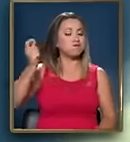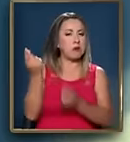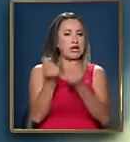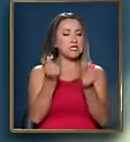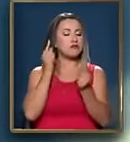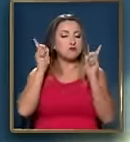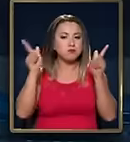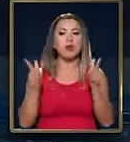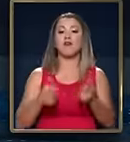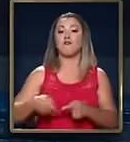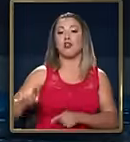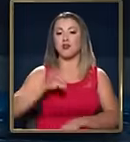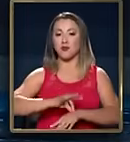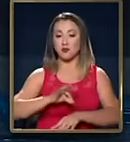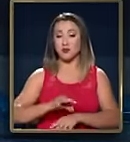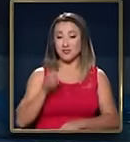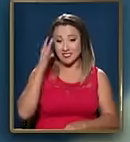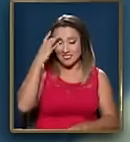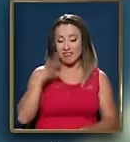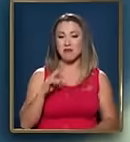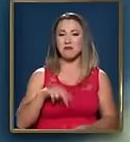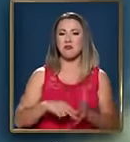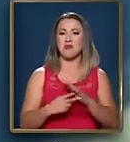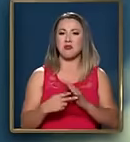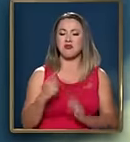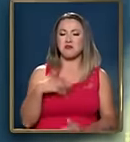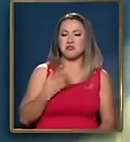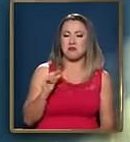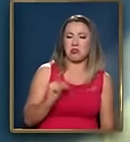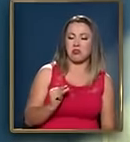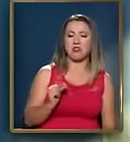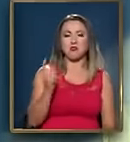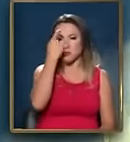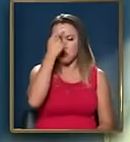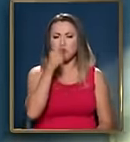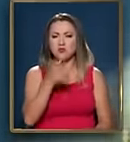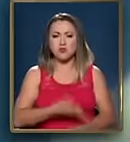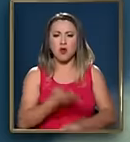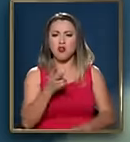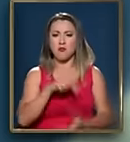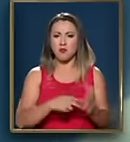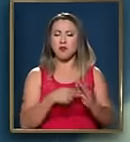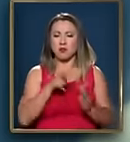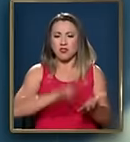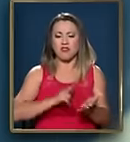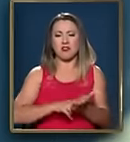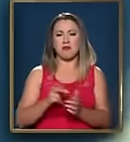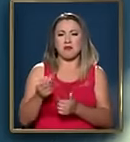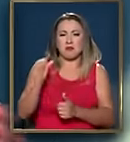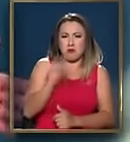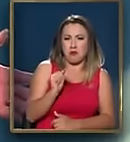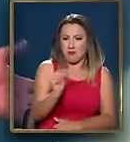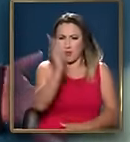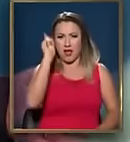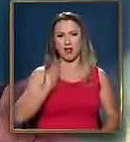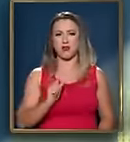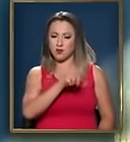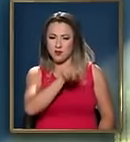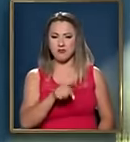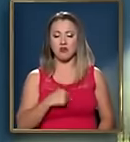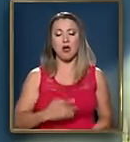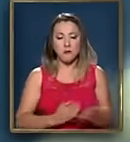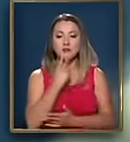Un día fui al doctor, le dije, doctor, tengo un complejo de inferioridad. El doctor me dijo, no te preocupes, cabro, que tuve un complejo, vos, weón, soy inferior. Entonces ya uno empieza a vivir